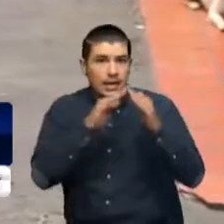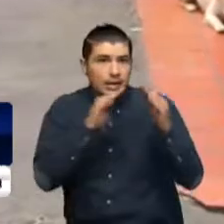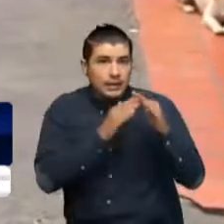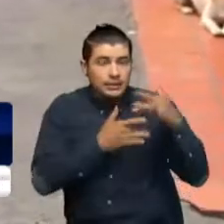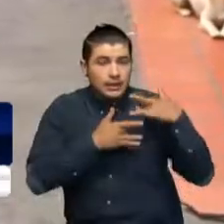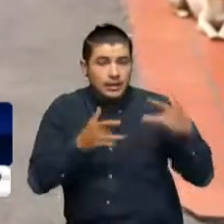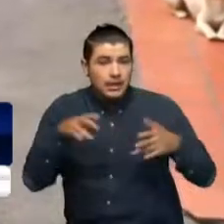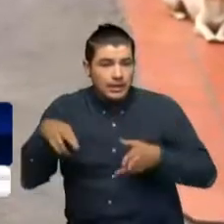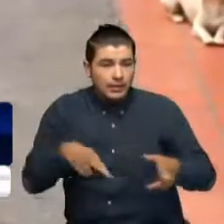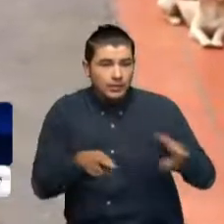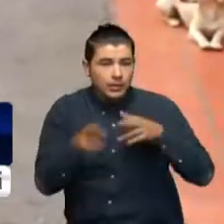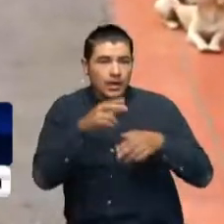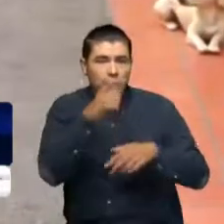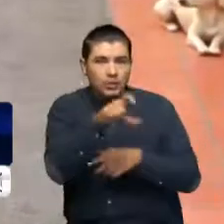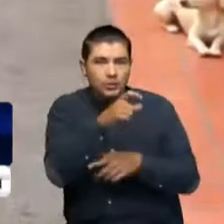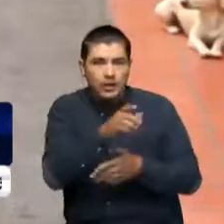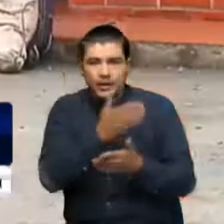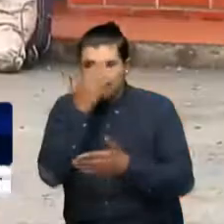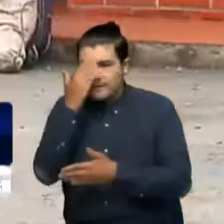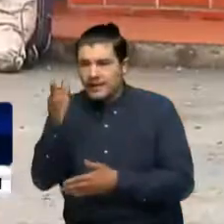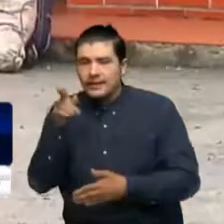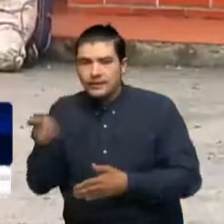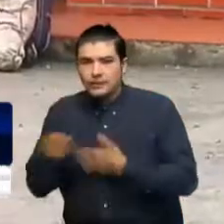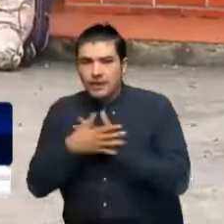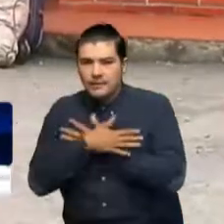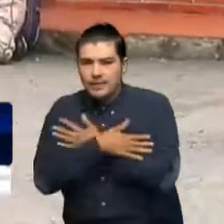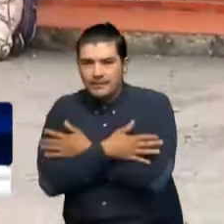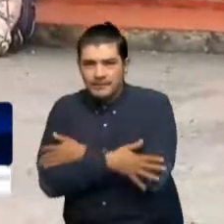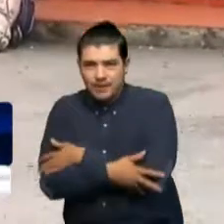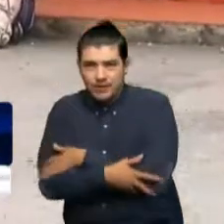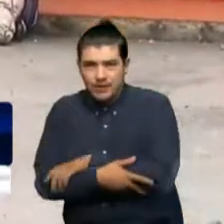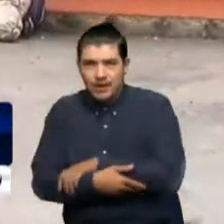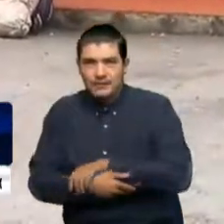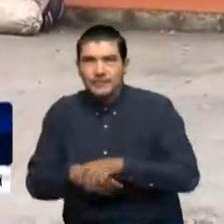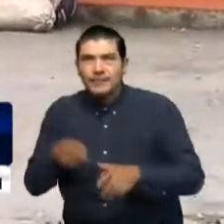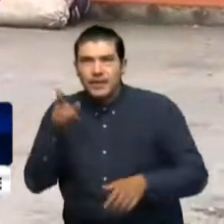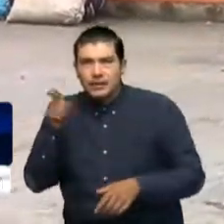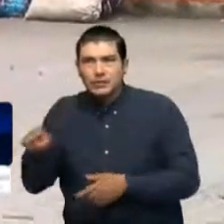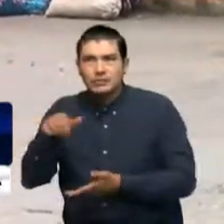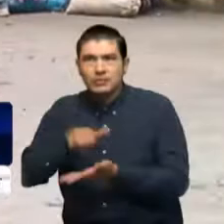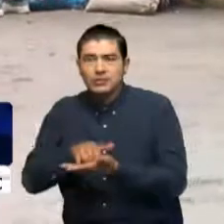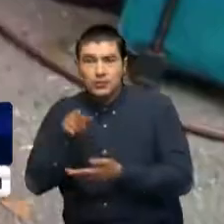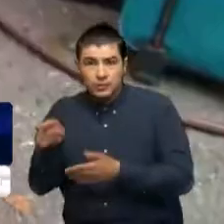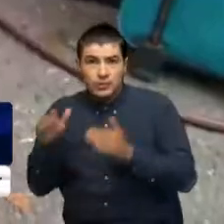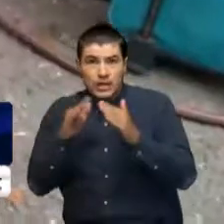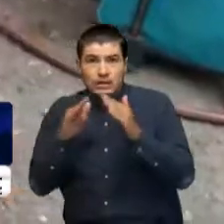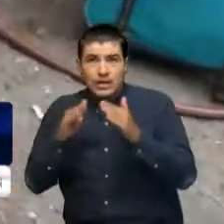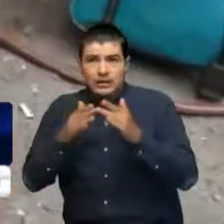ruta Cúcuta-Pamplona frente a la finca La Paz, kilómetro 35. Estará siendo